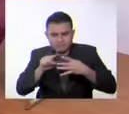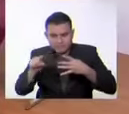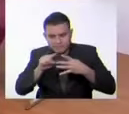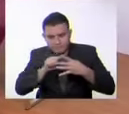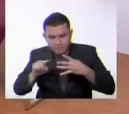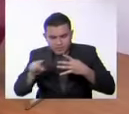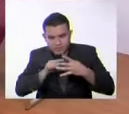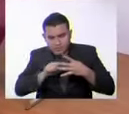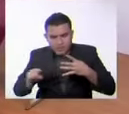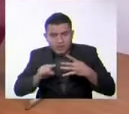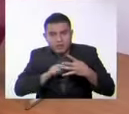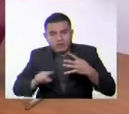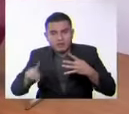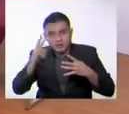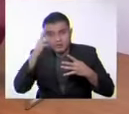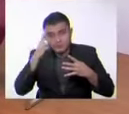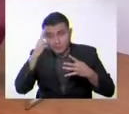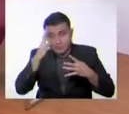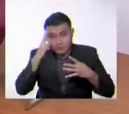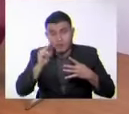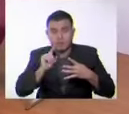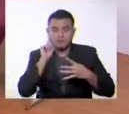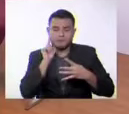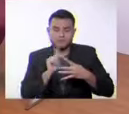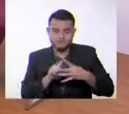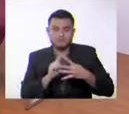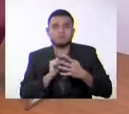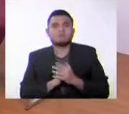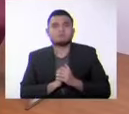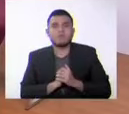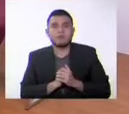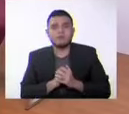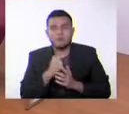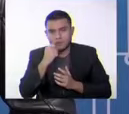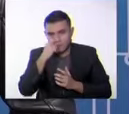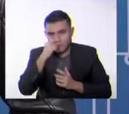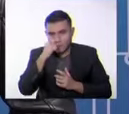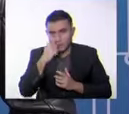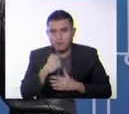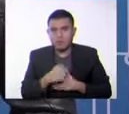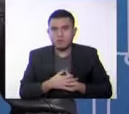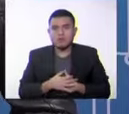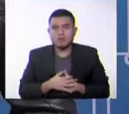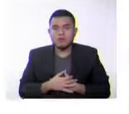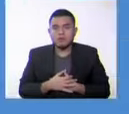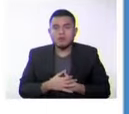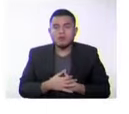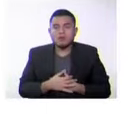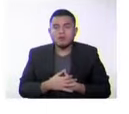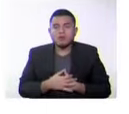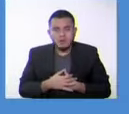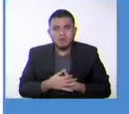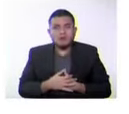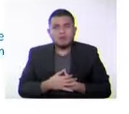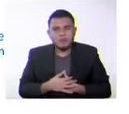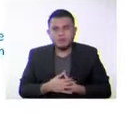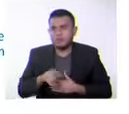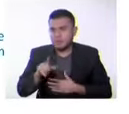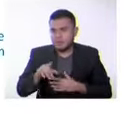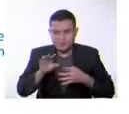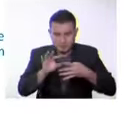de respuesta. En primer lugar, vamos a ver cada uno de los literales y vamos a ir